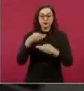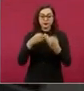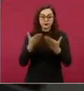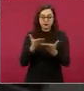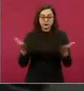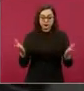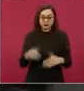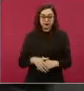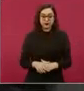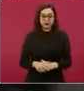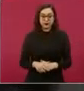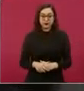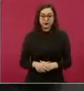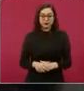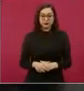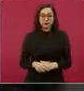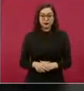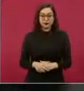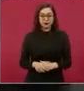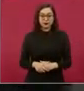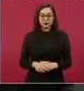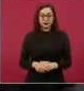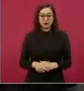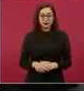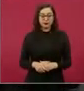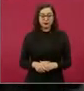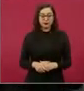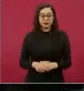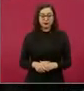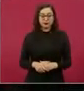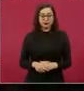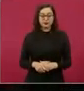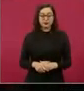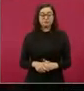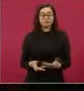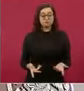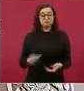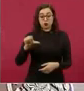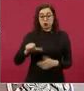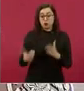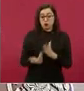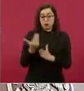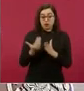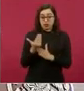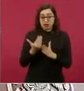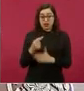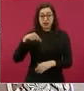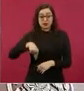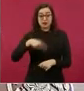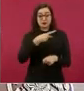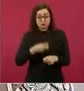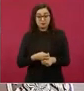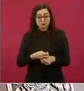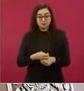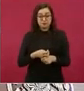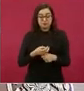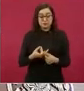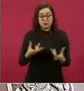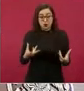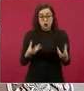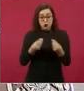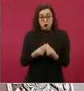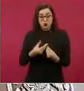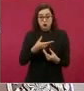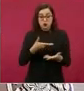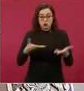Muchísimas gracias, señor presidente, para la invitar esta mañana y su trabajando a la presidencia y la presidencia